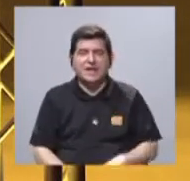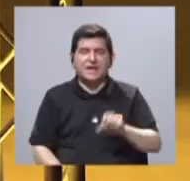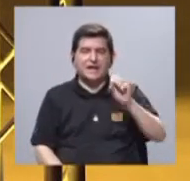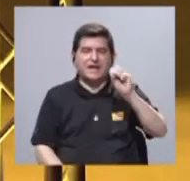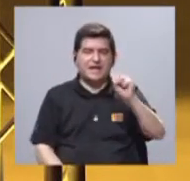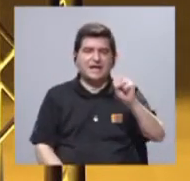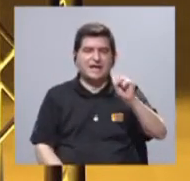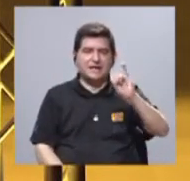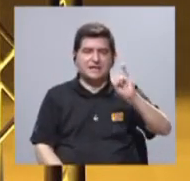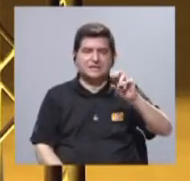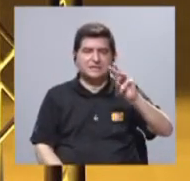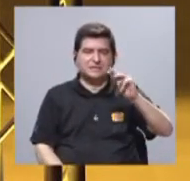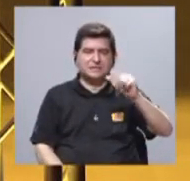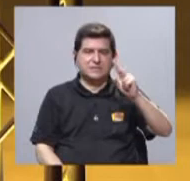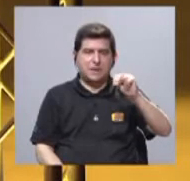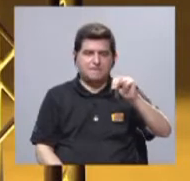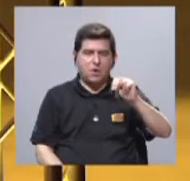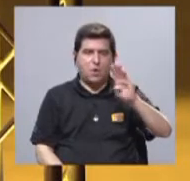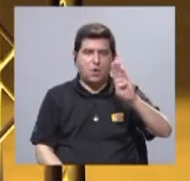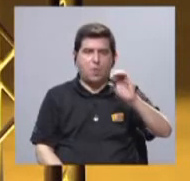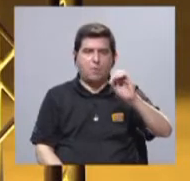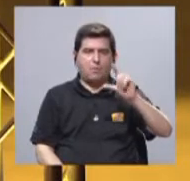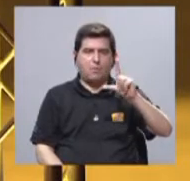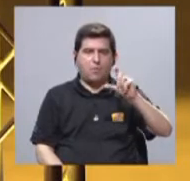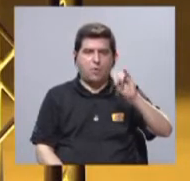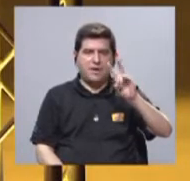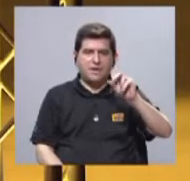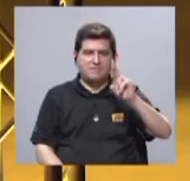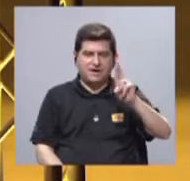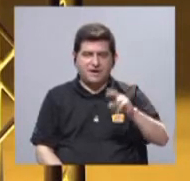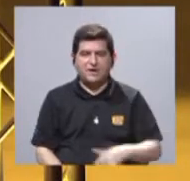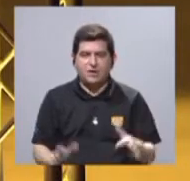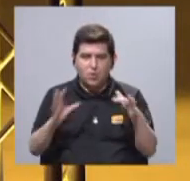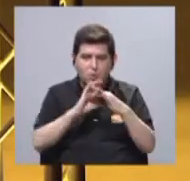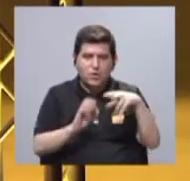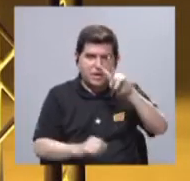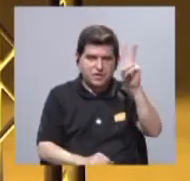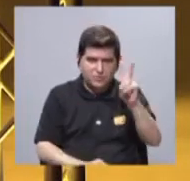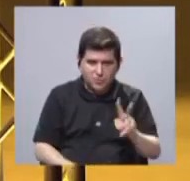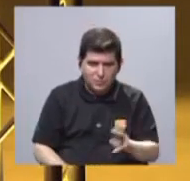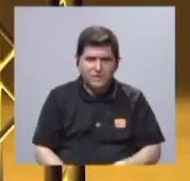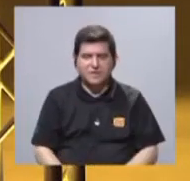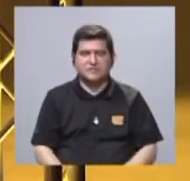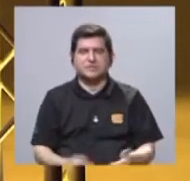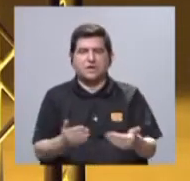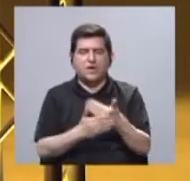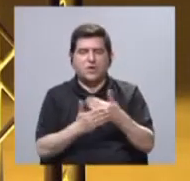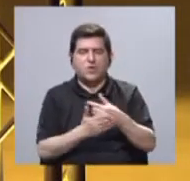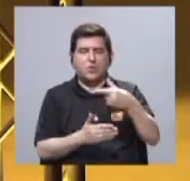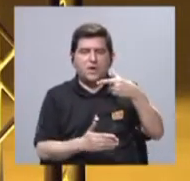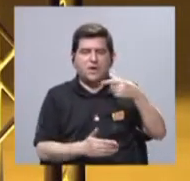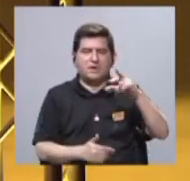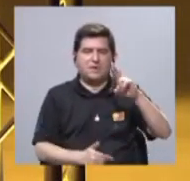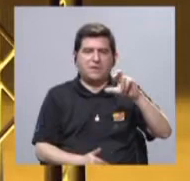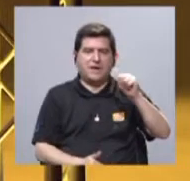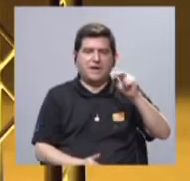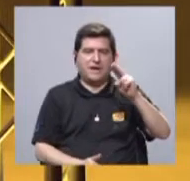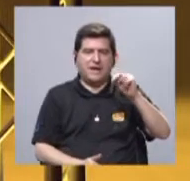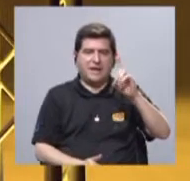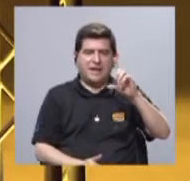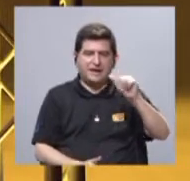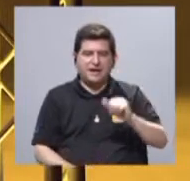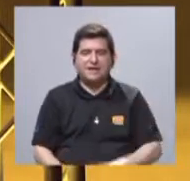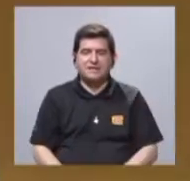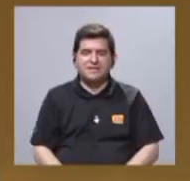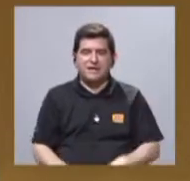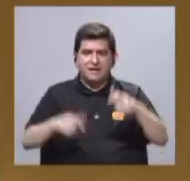construir Simón Bolívar en Sudamérica, ¿verdad?, a partir de la unión de Venezuela, la Nueva Granada, el Reino